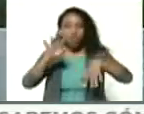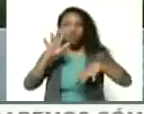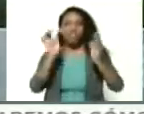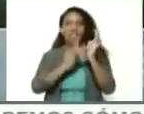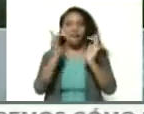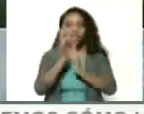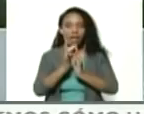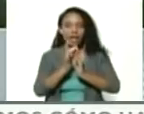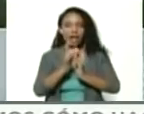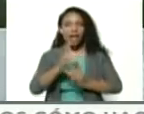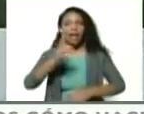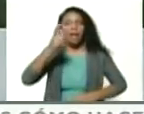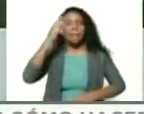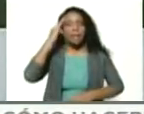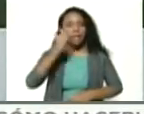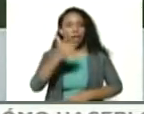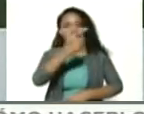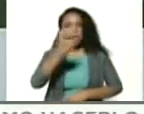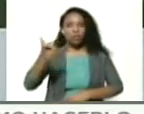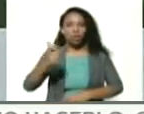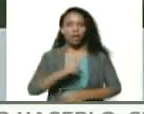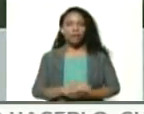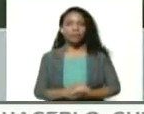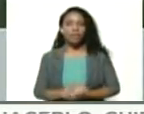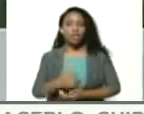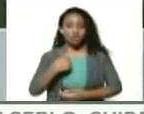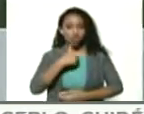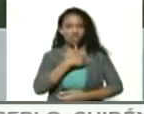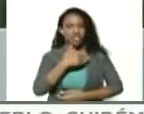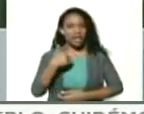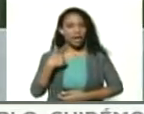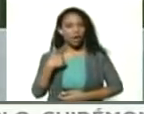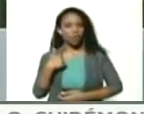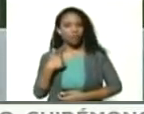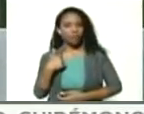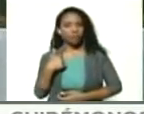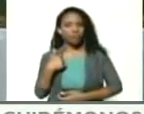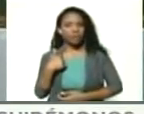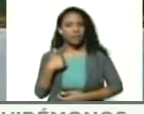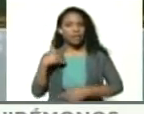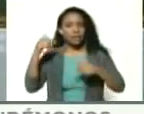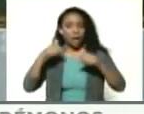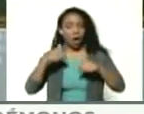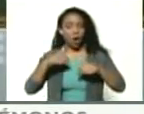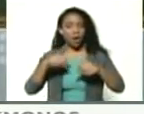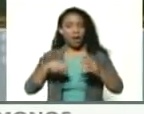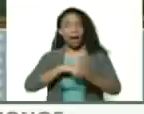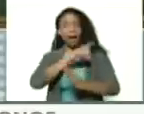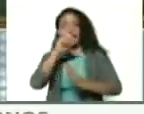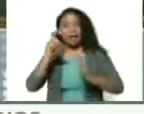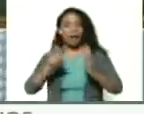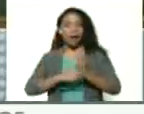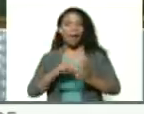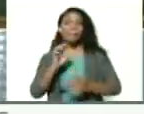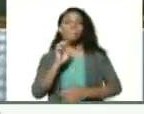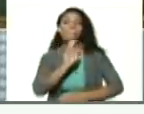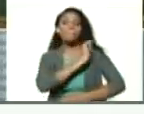abril cívico-militar. Yo quisiera que el hoy general en jefe, Vladimir